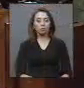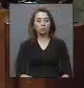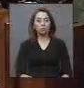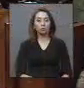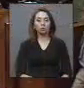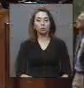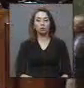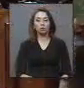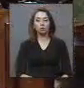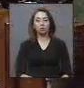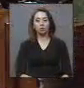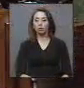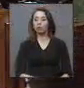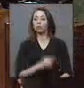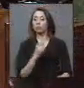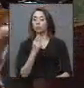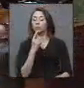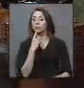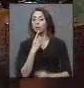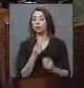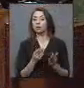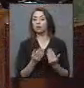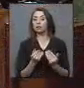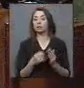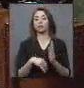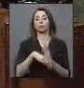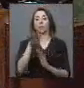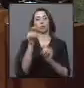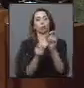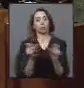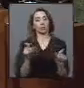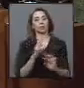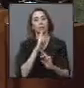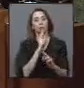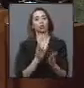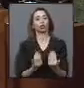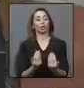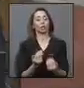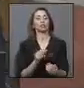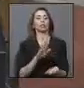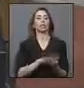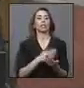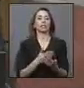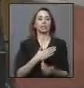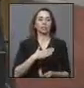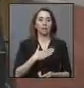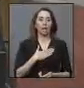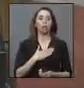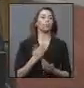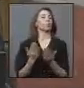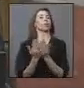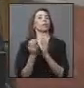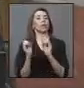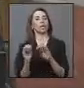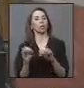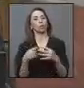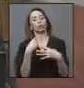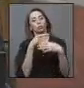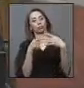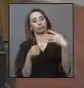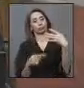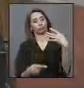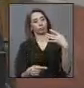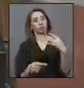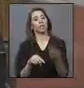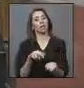atienden las necesidades primarias de la mayor parte de nuestra población, salud, educación, etcétera. Y aun cuando es una realidad